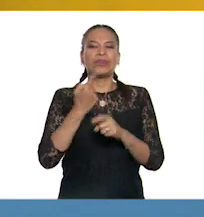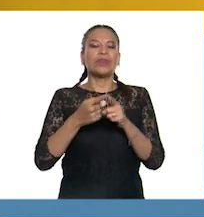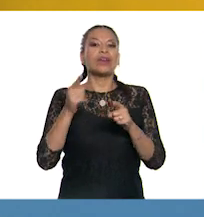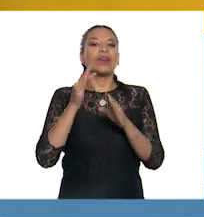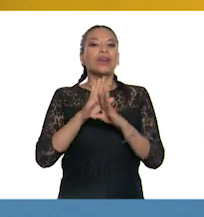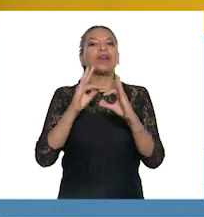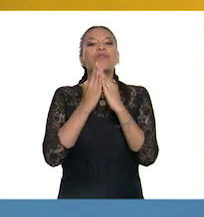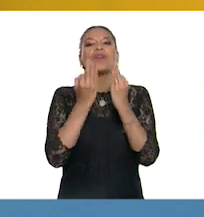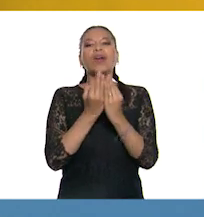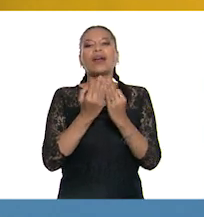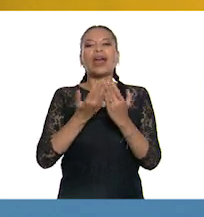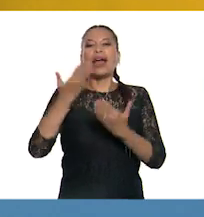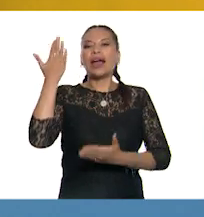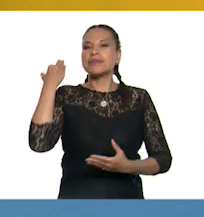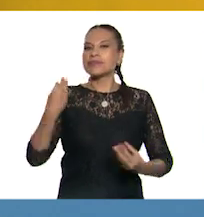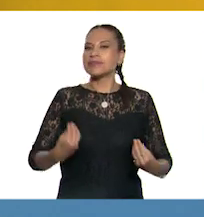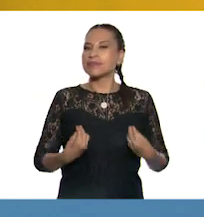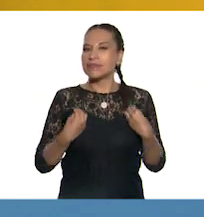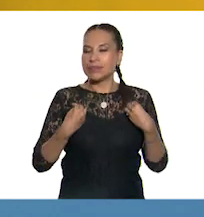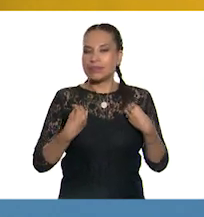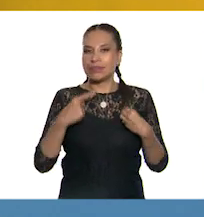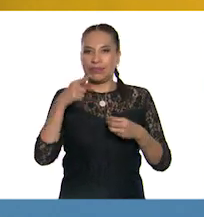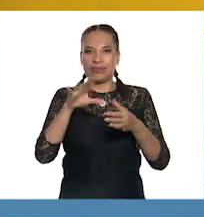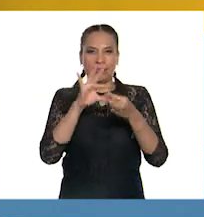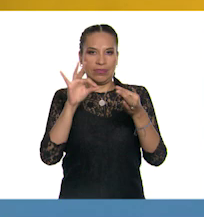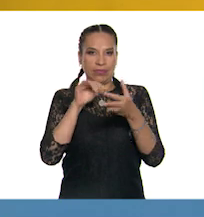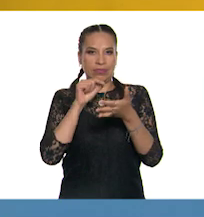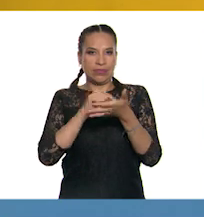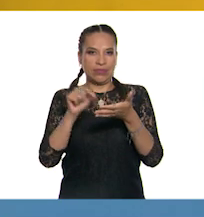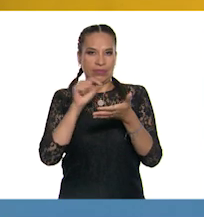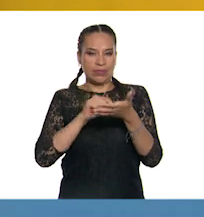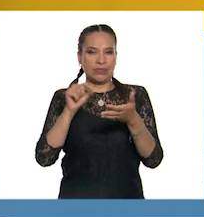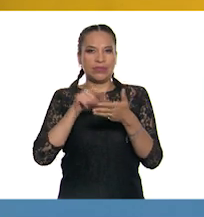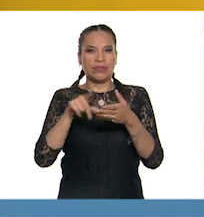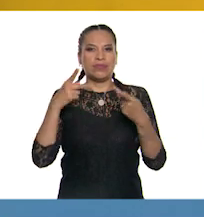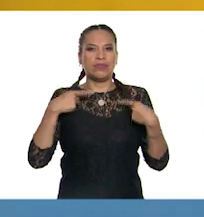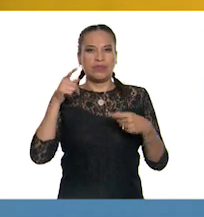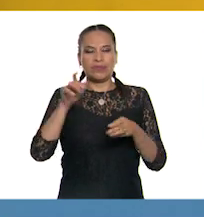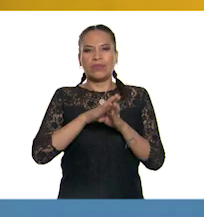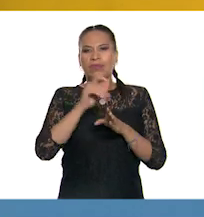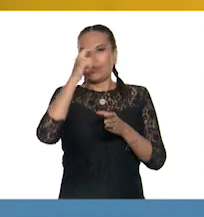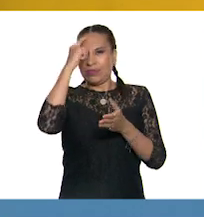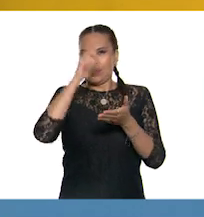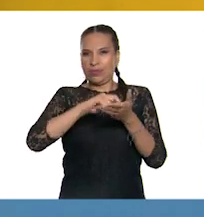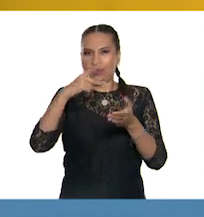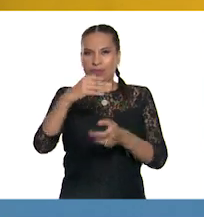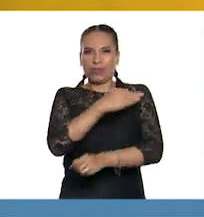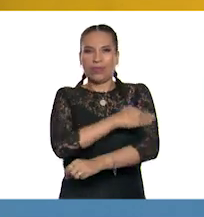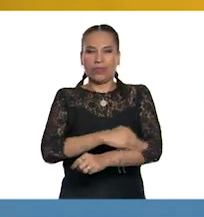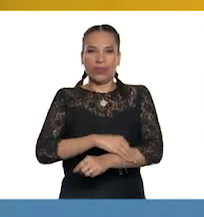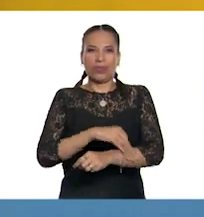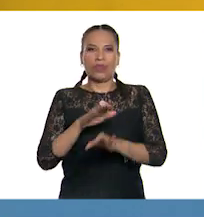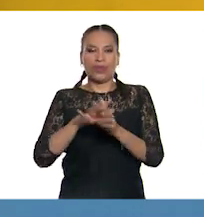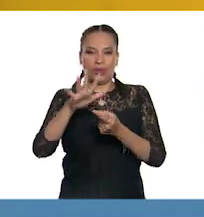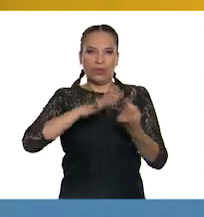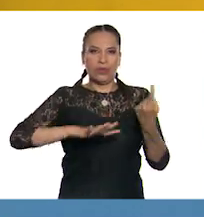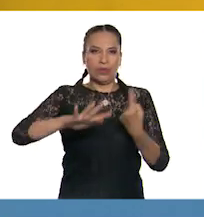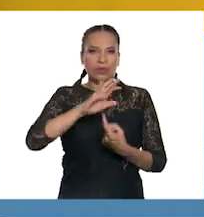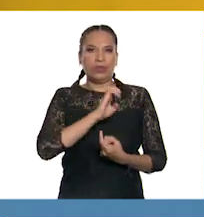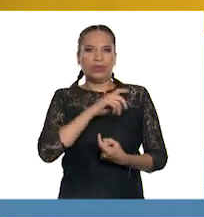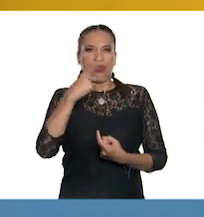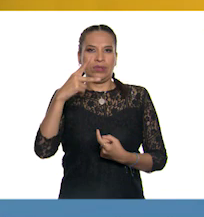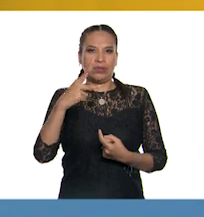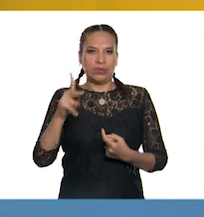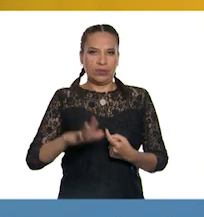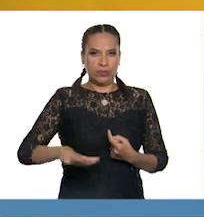la manera en que estaban viviendo. Y según este texto de ficción, tanto el protagonista y su familia como un sector particular de la